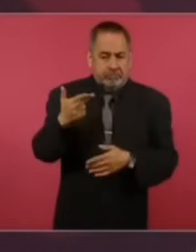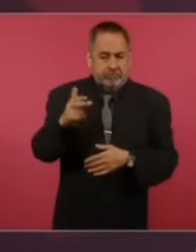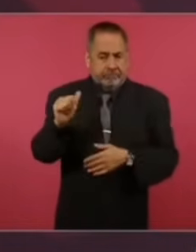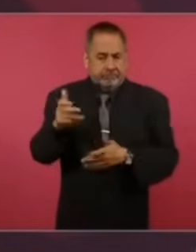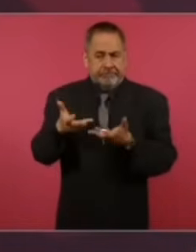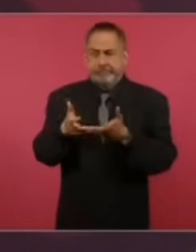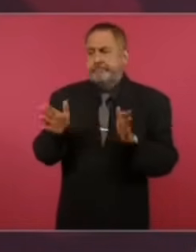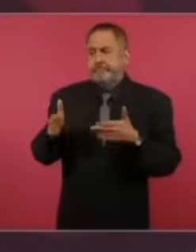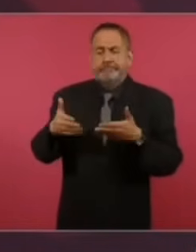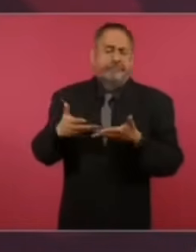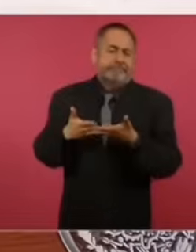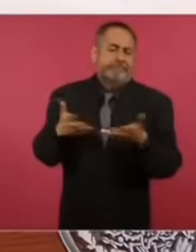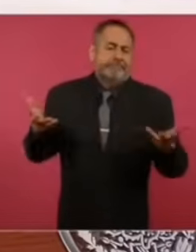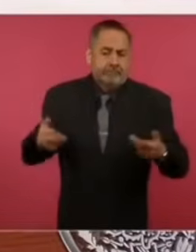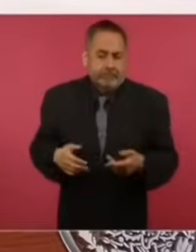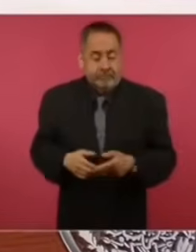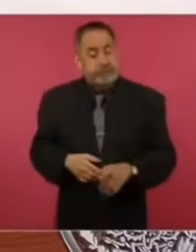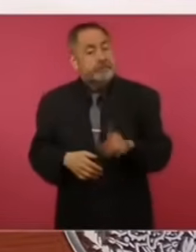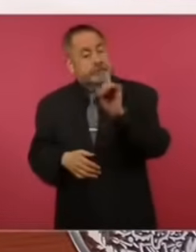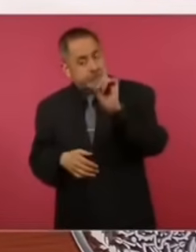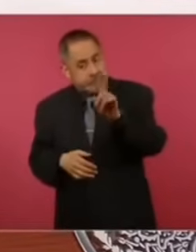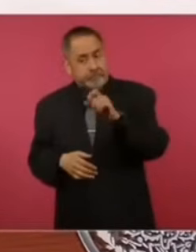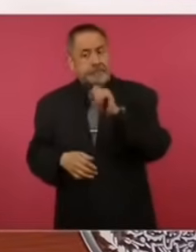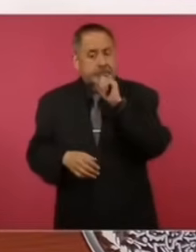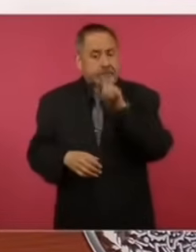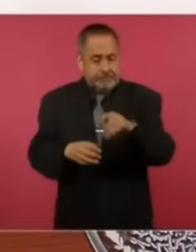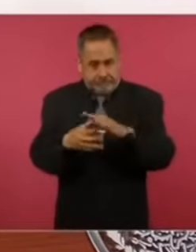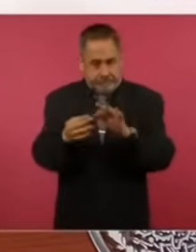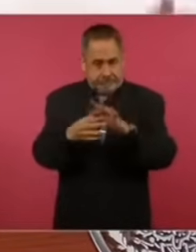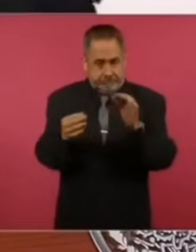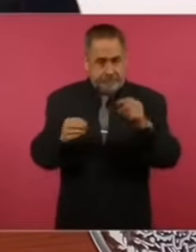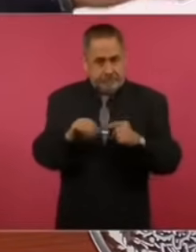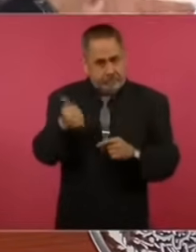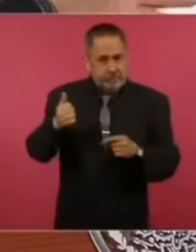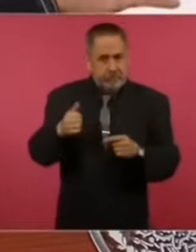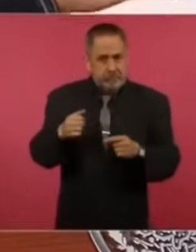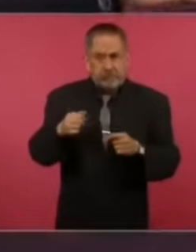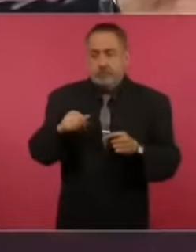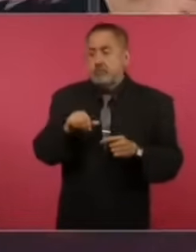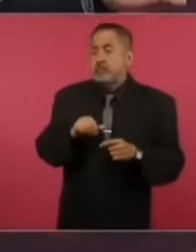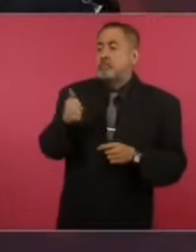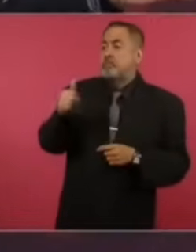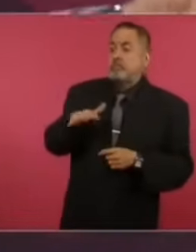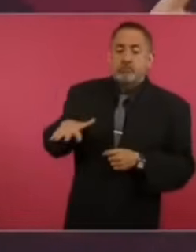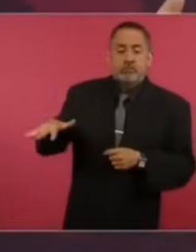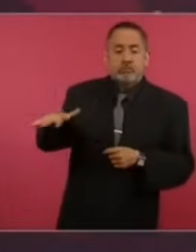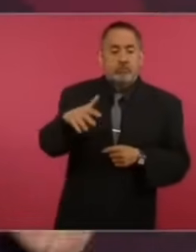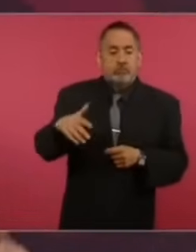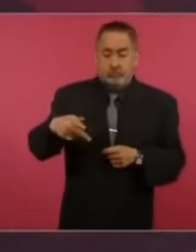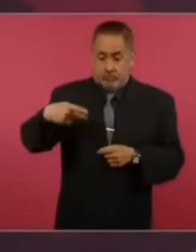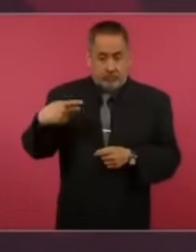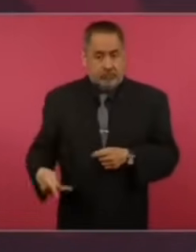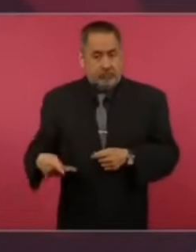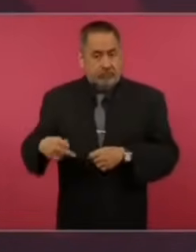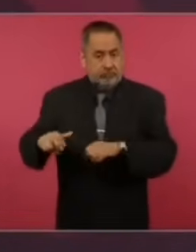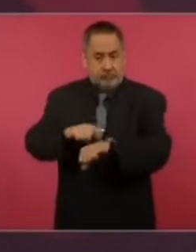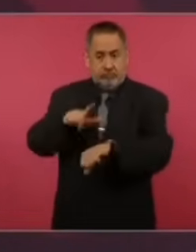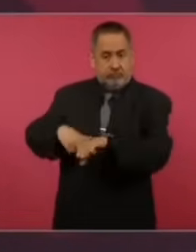hectáreas hay también ahorita voy a explicar otra área que es terreno